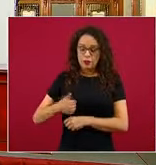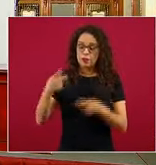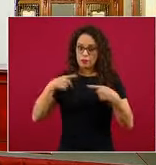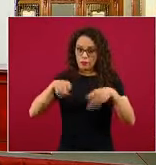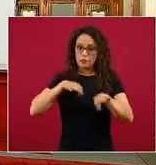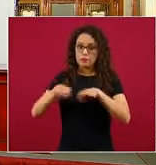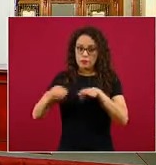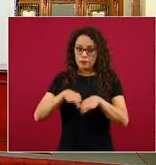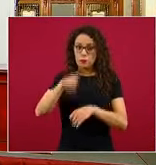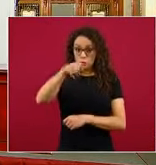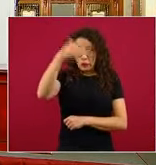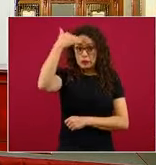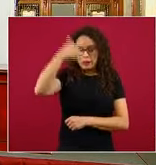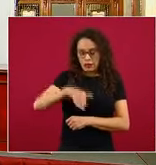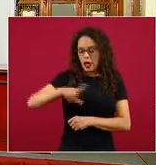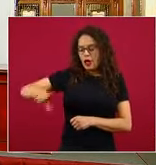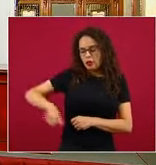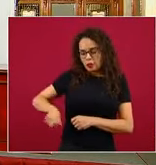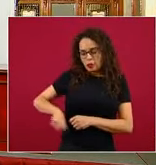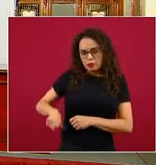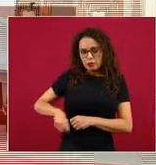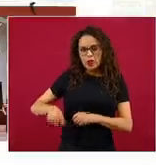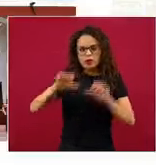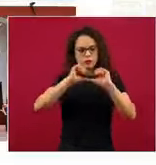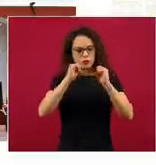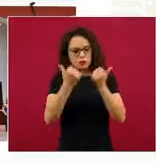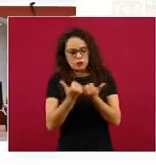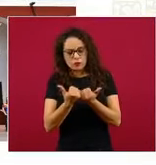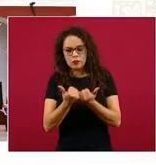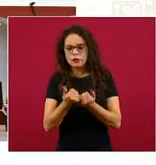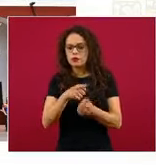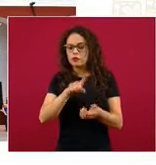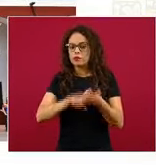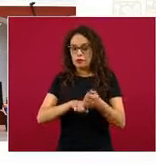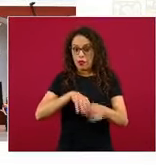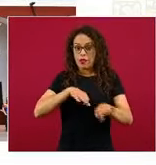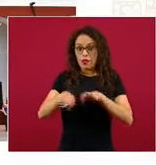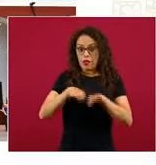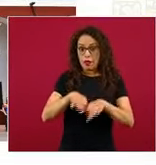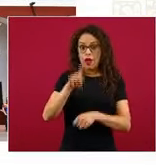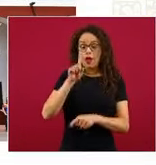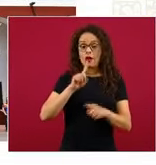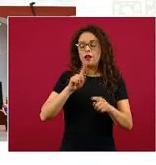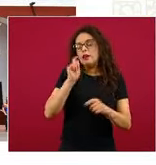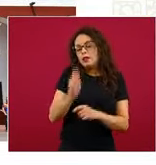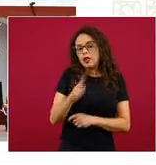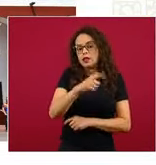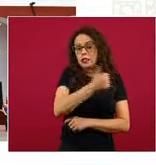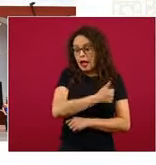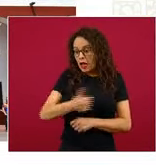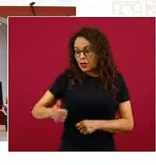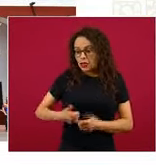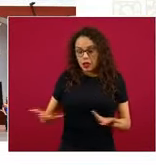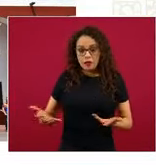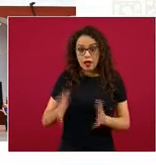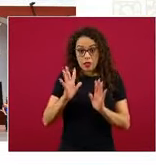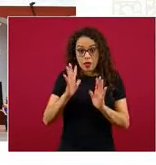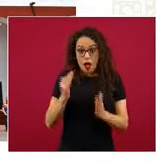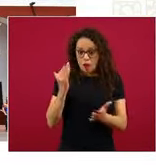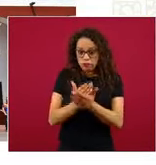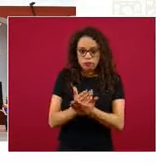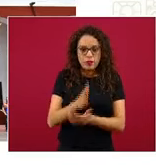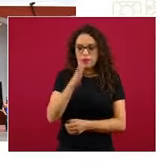trabajo del gobierno, de las áreas operativas de las alcaldías no han parado y no pueden parar ningún